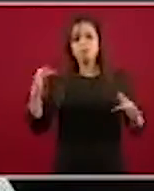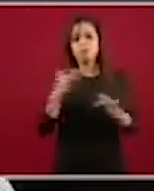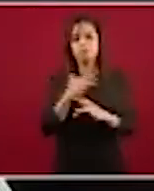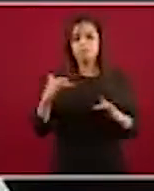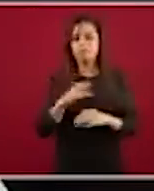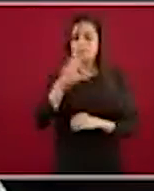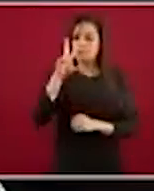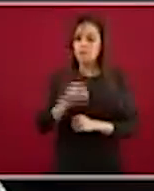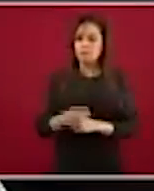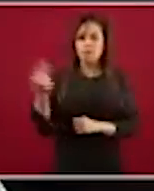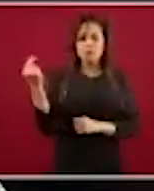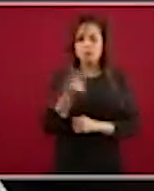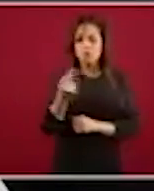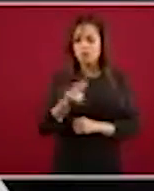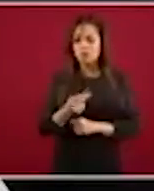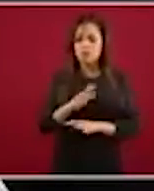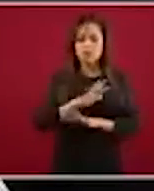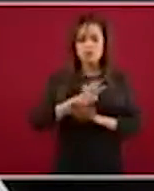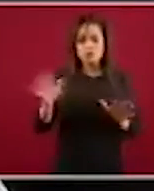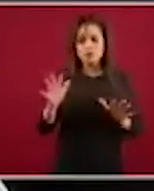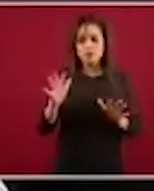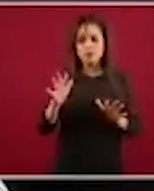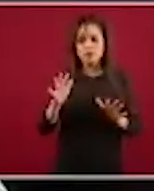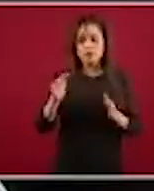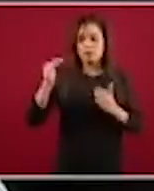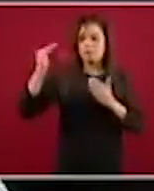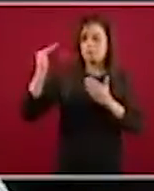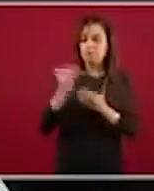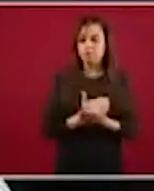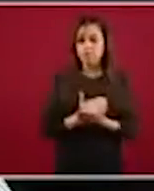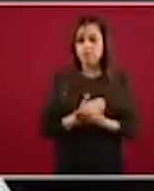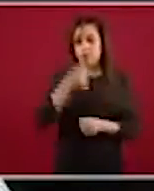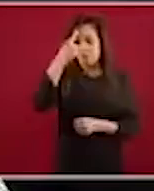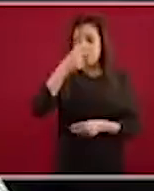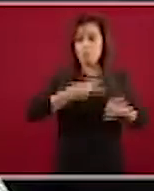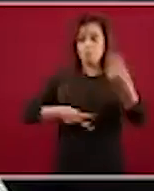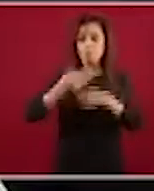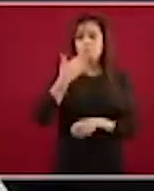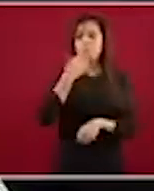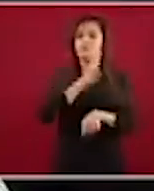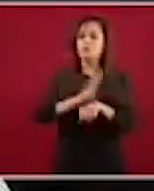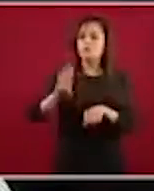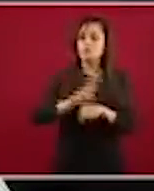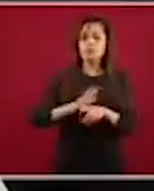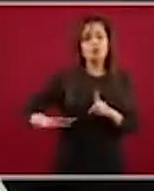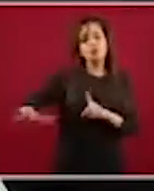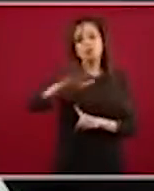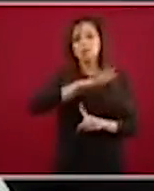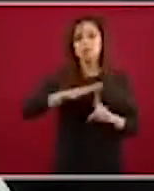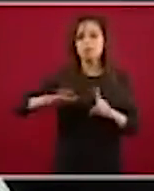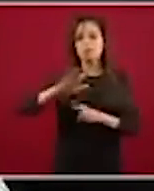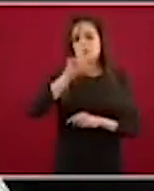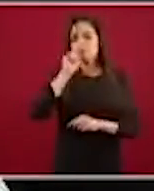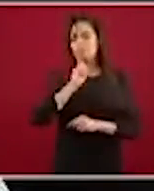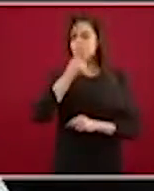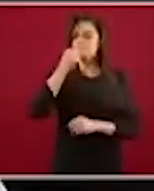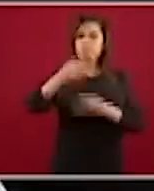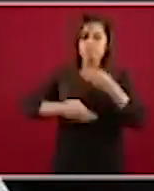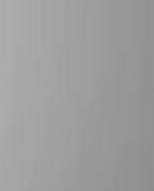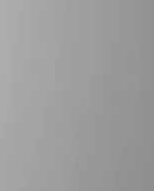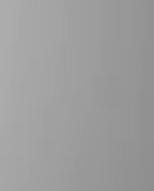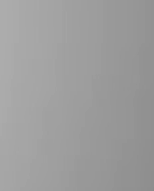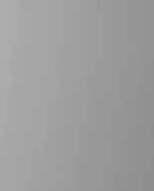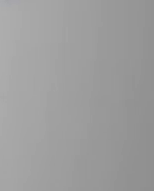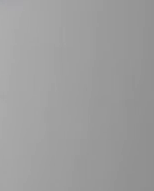indicó que las mediciones específicas de movilidad muestran que menos de 30 por ciento de la población acata la medida gubernamental